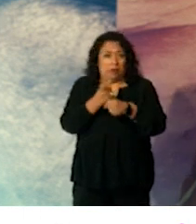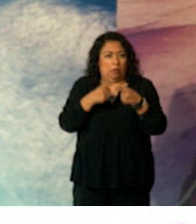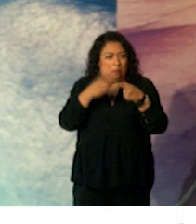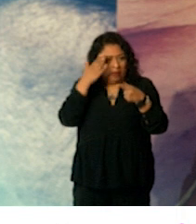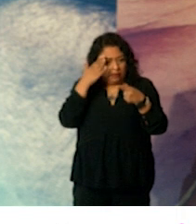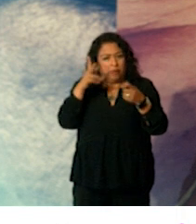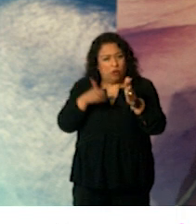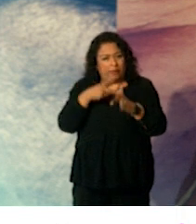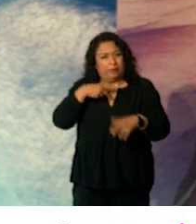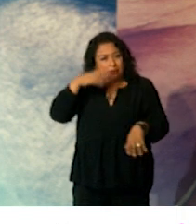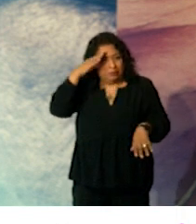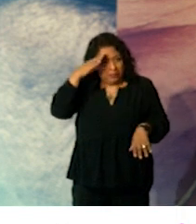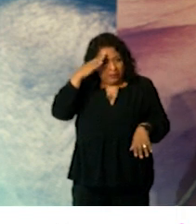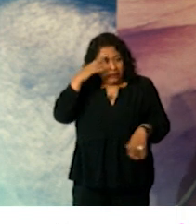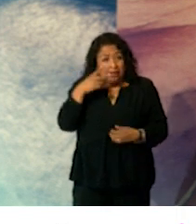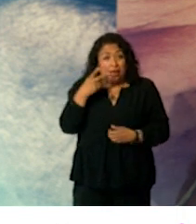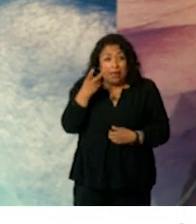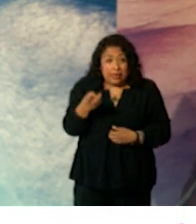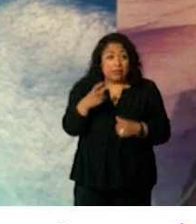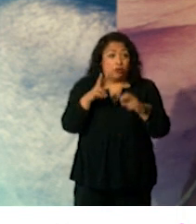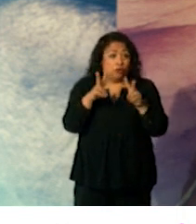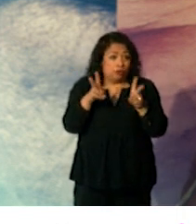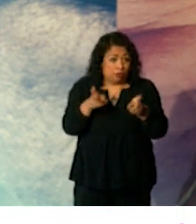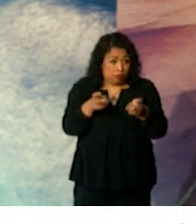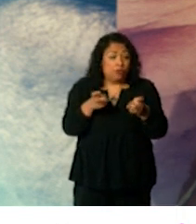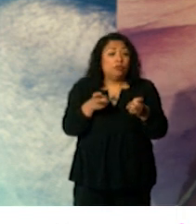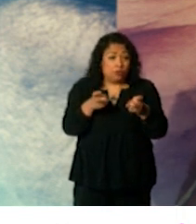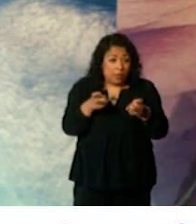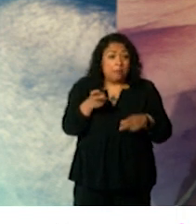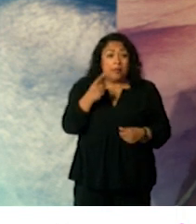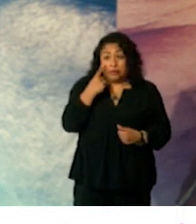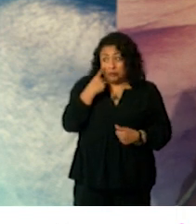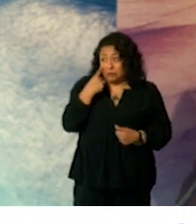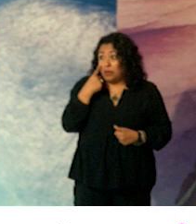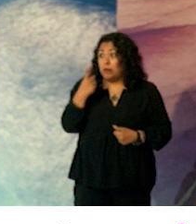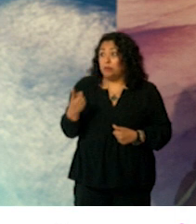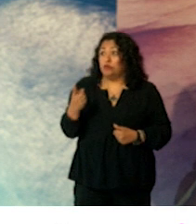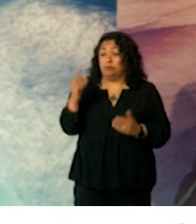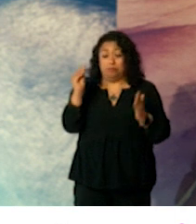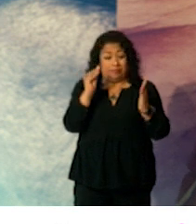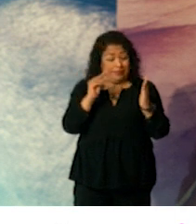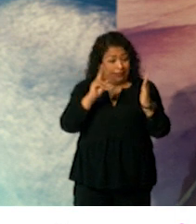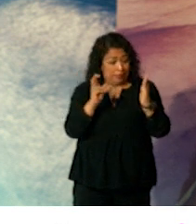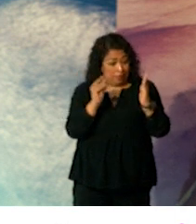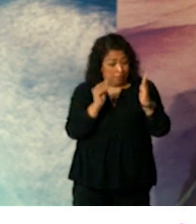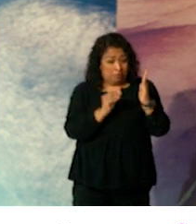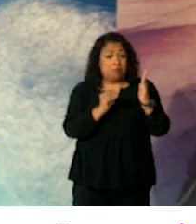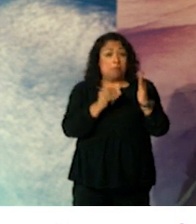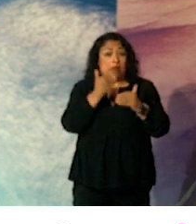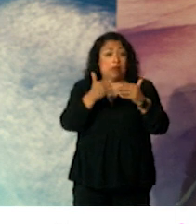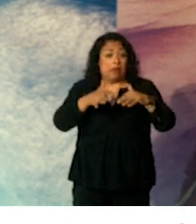y repensarlas, porque estos son los temas que marcan al mundo. ¿O es nuestra agenda? ¿Es la agenda por el